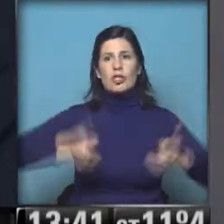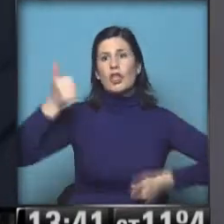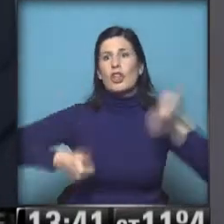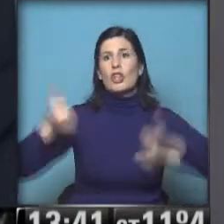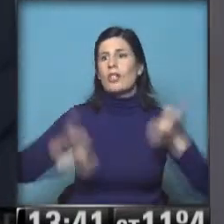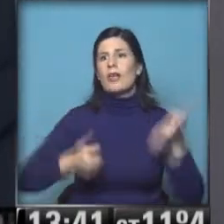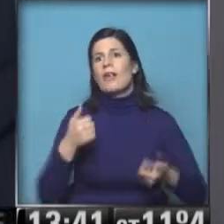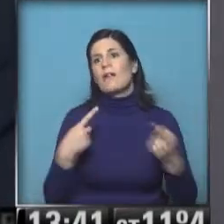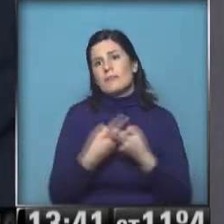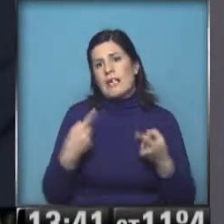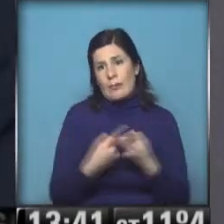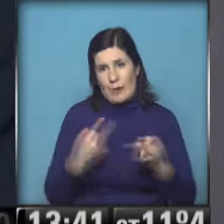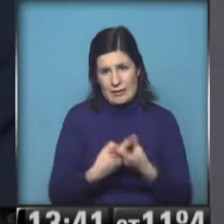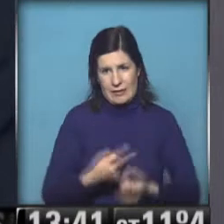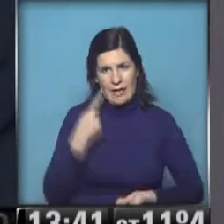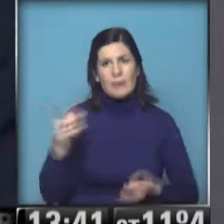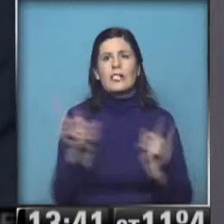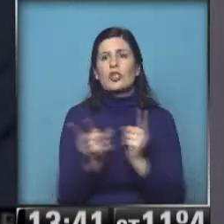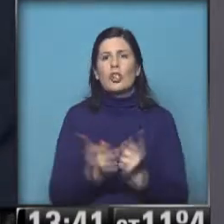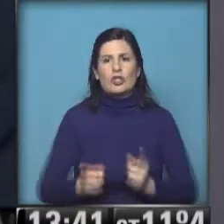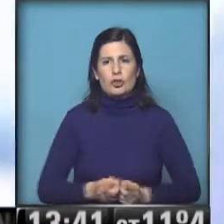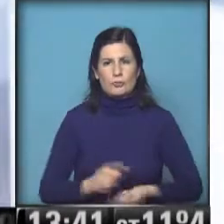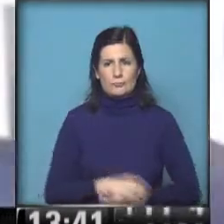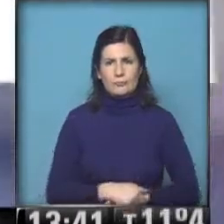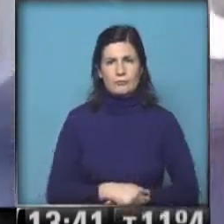candidatos. Más información en esta síntesis internacional.